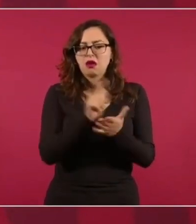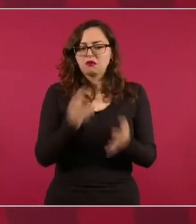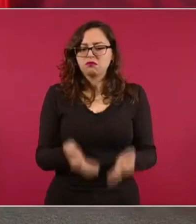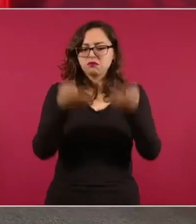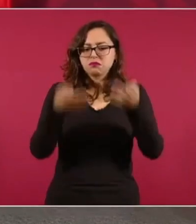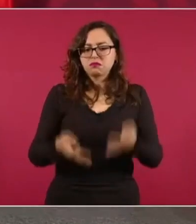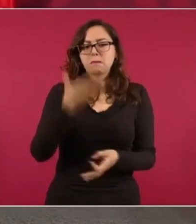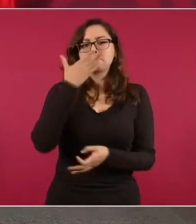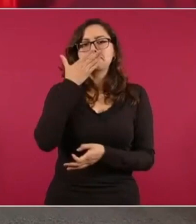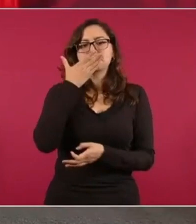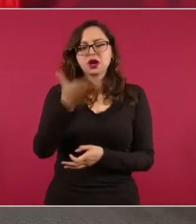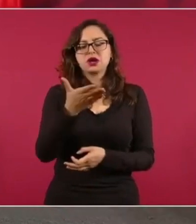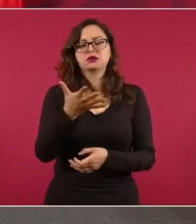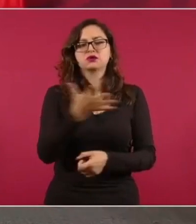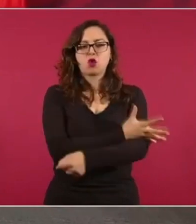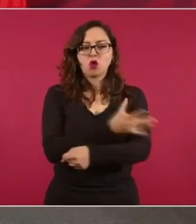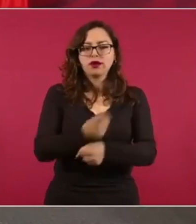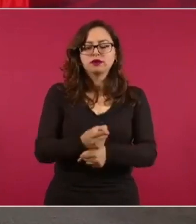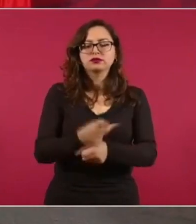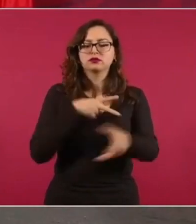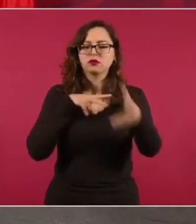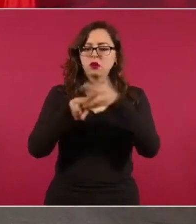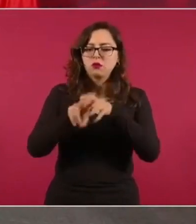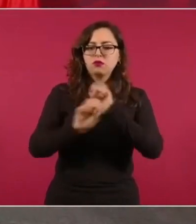con transparencia,